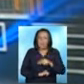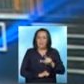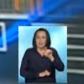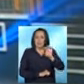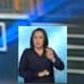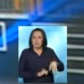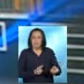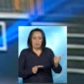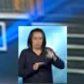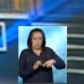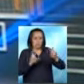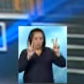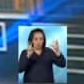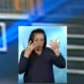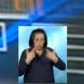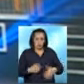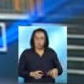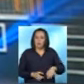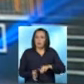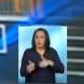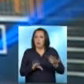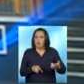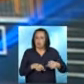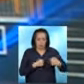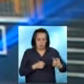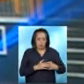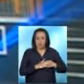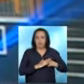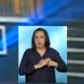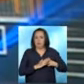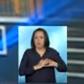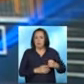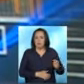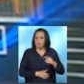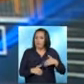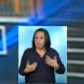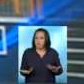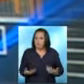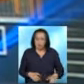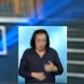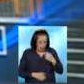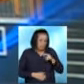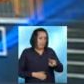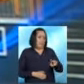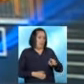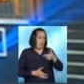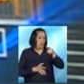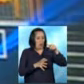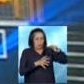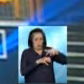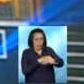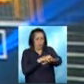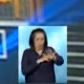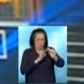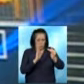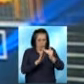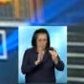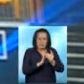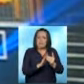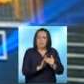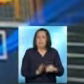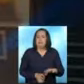participó en Yo Soy, falleció de un infarto. Él no pudo soportar la impresión de ver cómo un huaico arrasó su casa en Santa